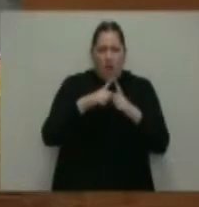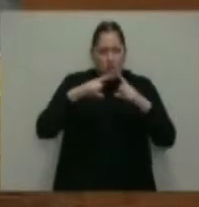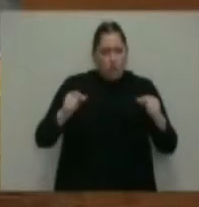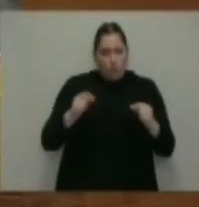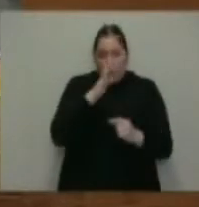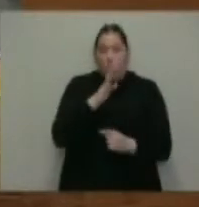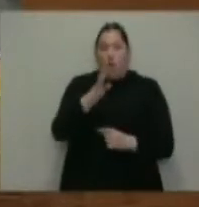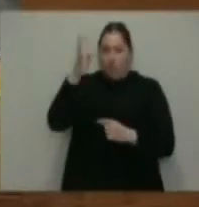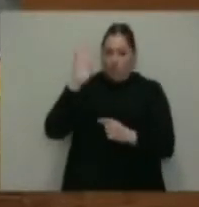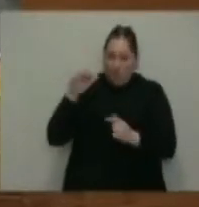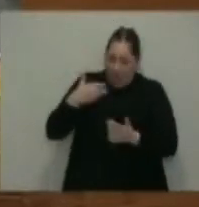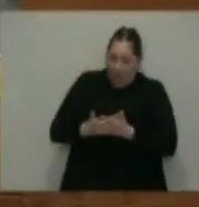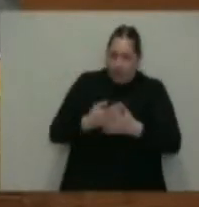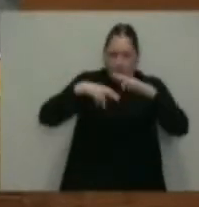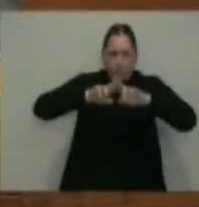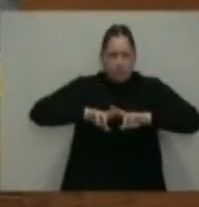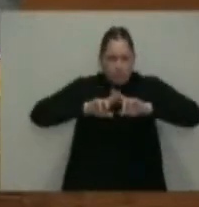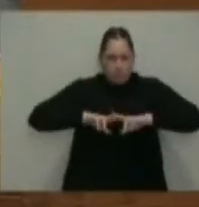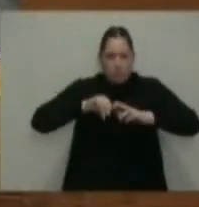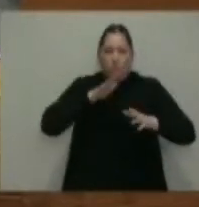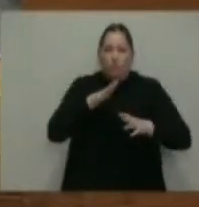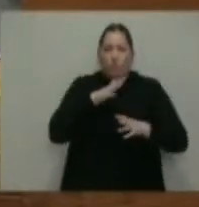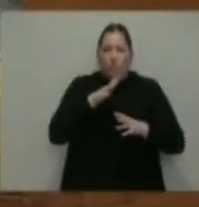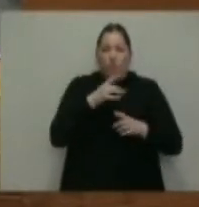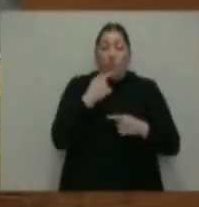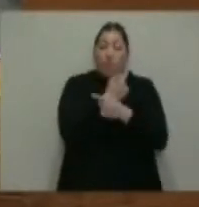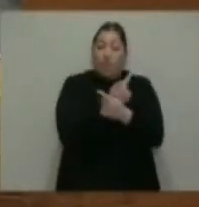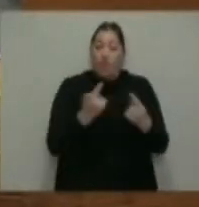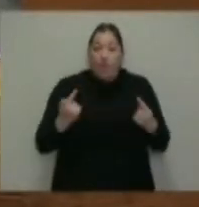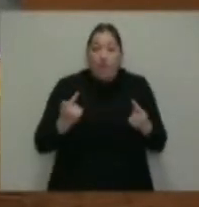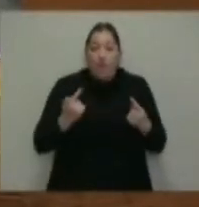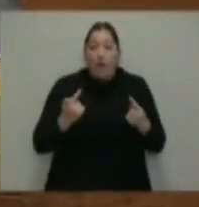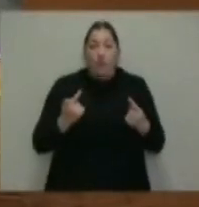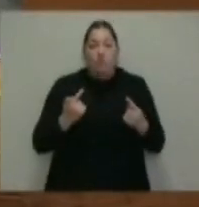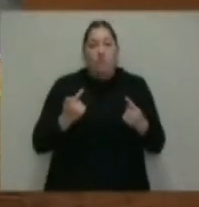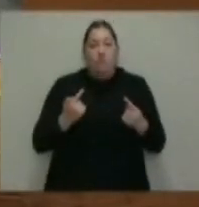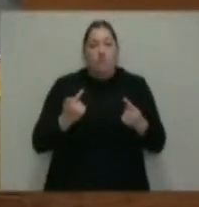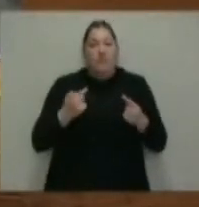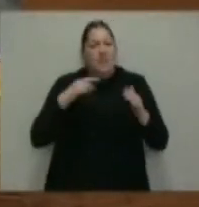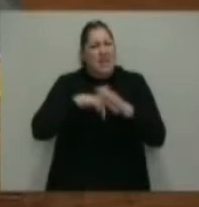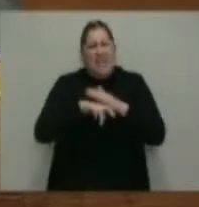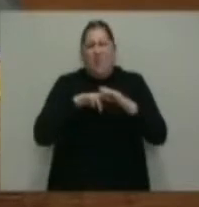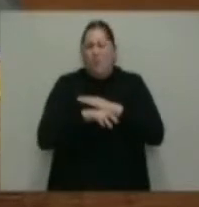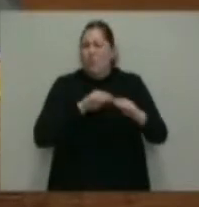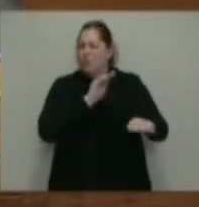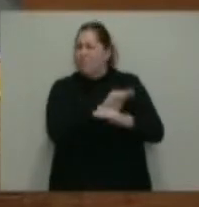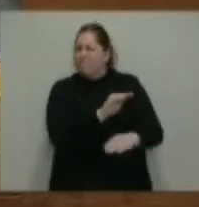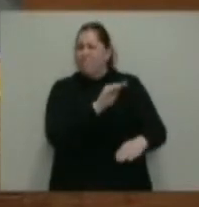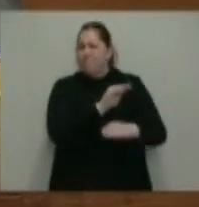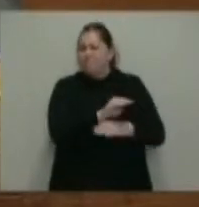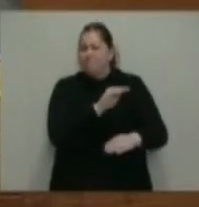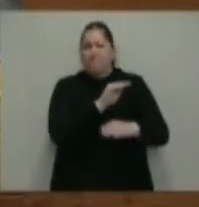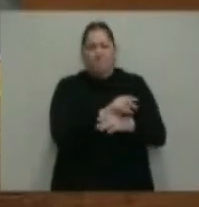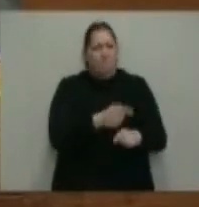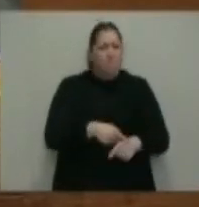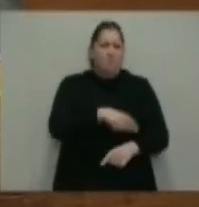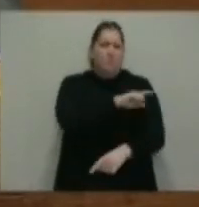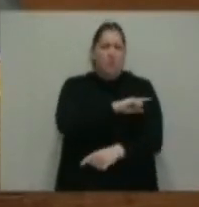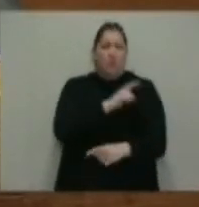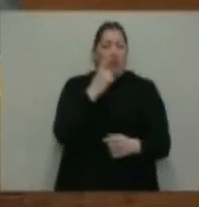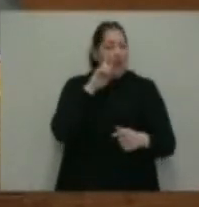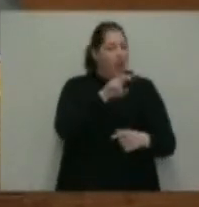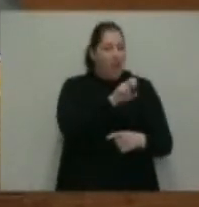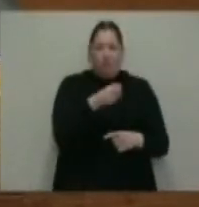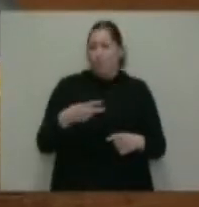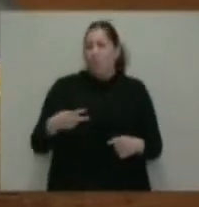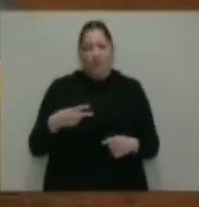últimos 4 años. Básicamente porque, como les decía, se han invertido una enorme cantidad de recursos y los resultados a la vista